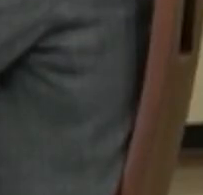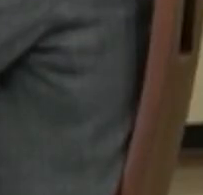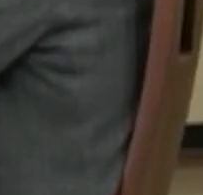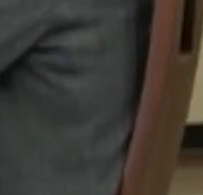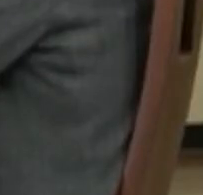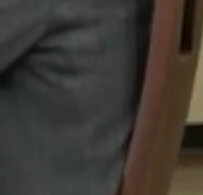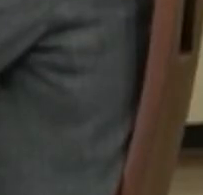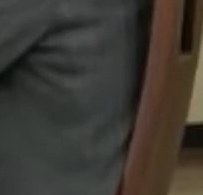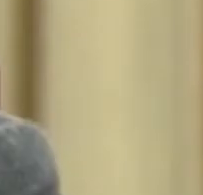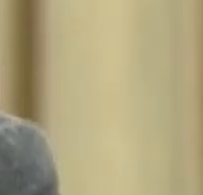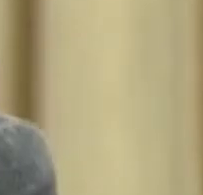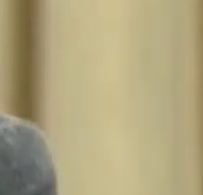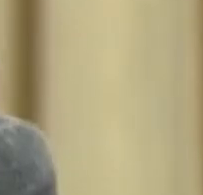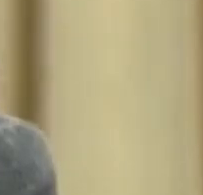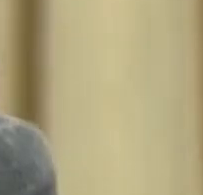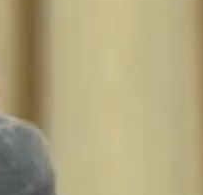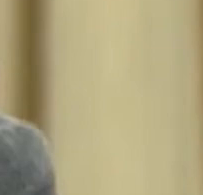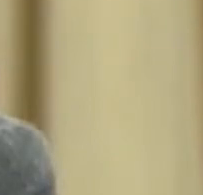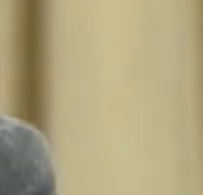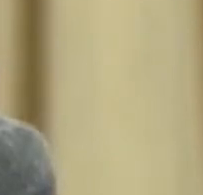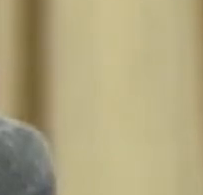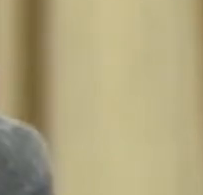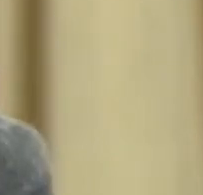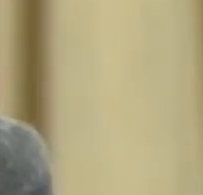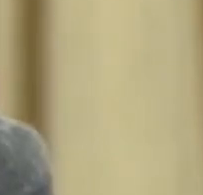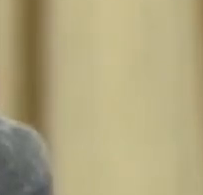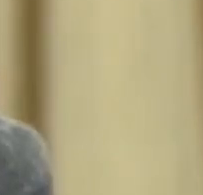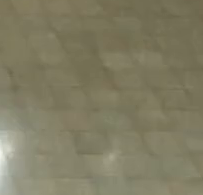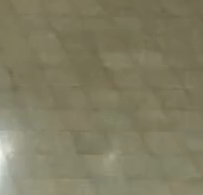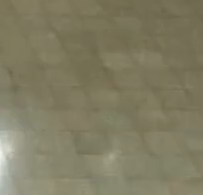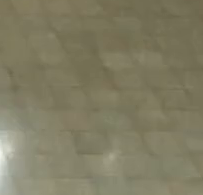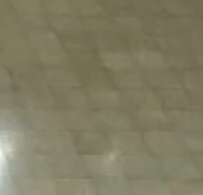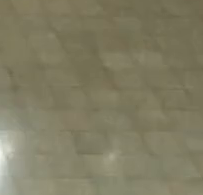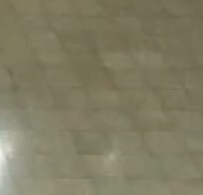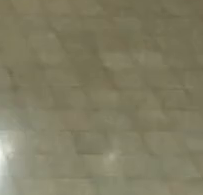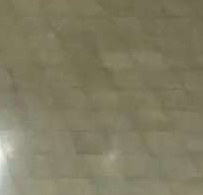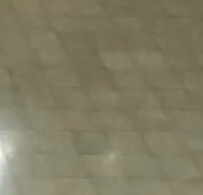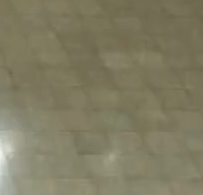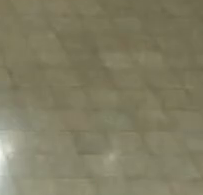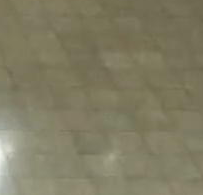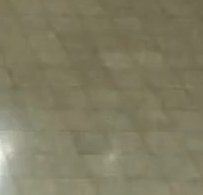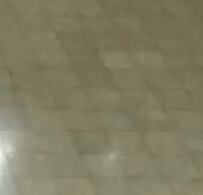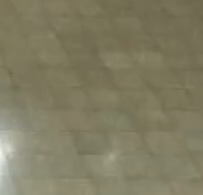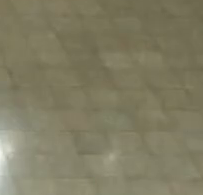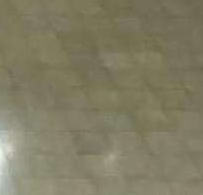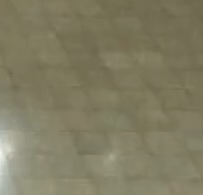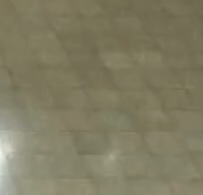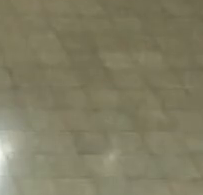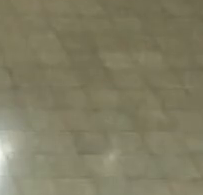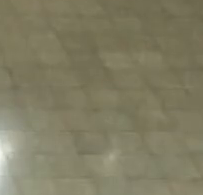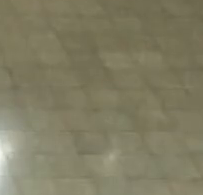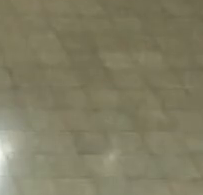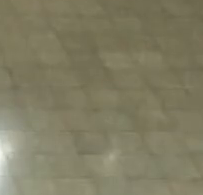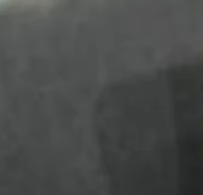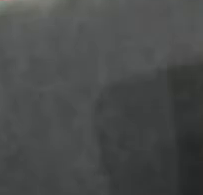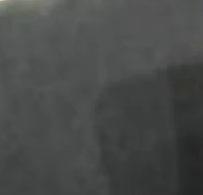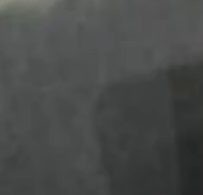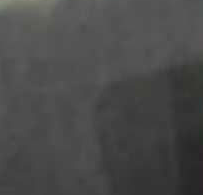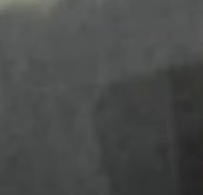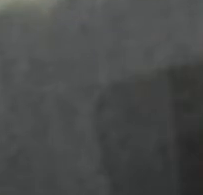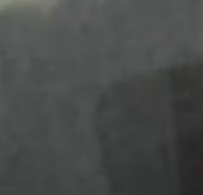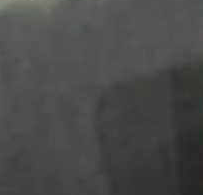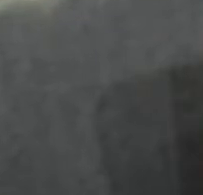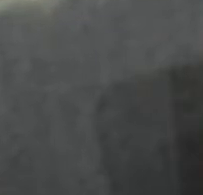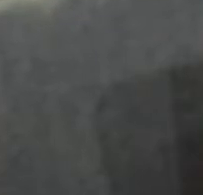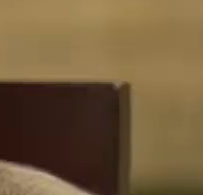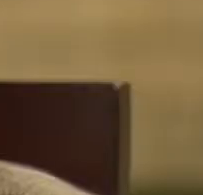Nosotros somos hijos e hijas de una tradición discriminadora. Llevado al extremo en el momento en que el hombre se